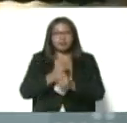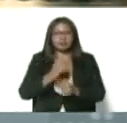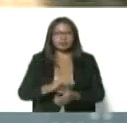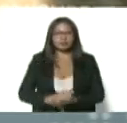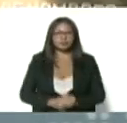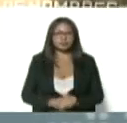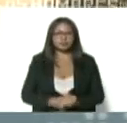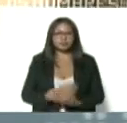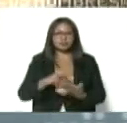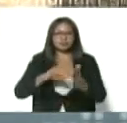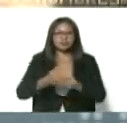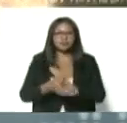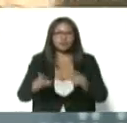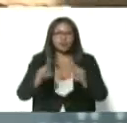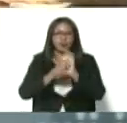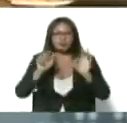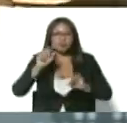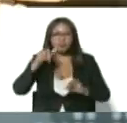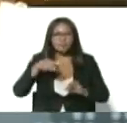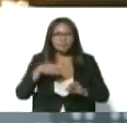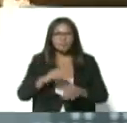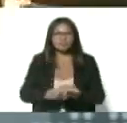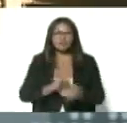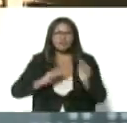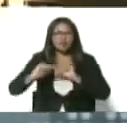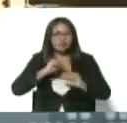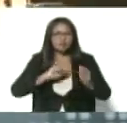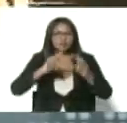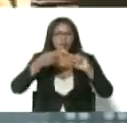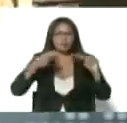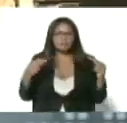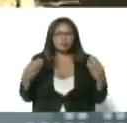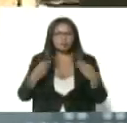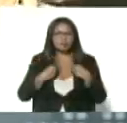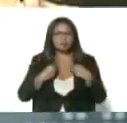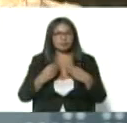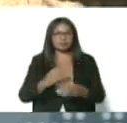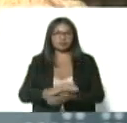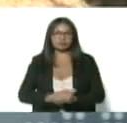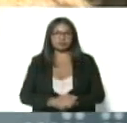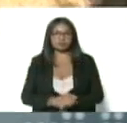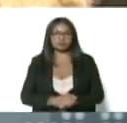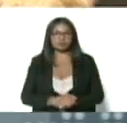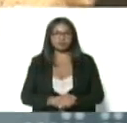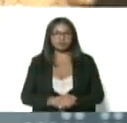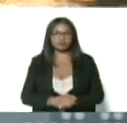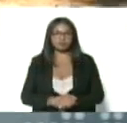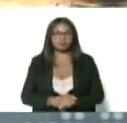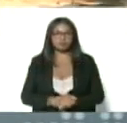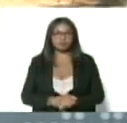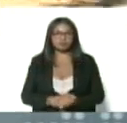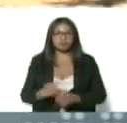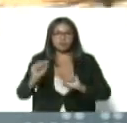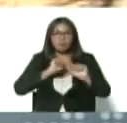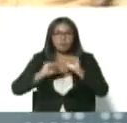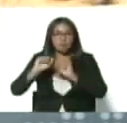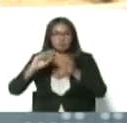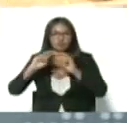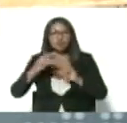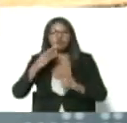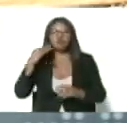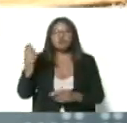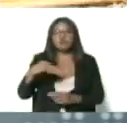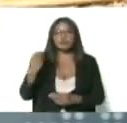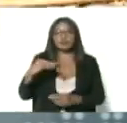superintendente de la mano del movimiento por la paz y la vida y de los movimientos juveniles